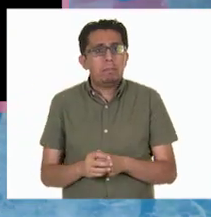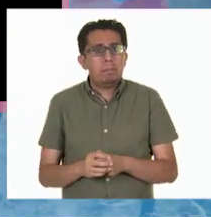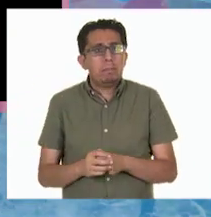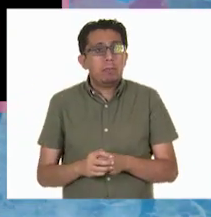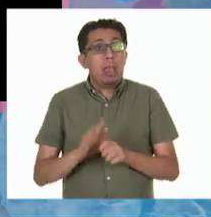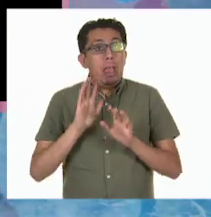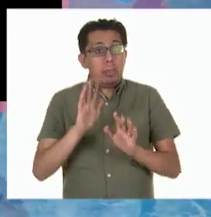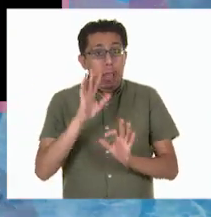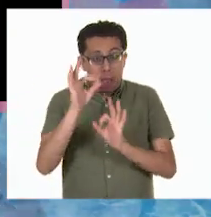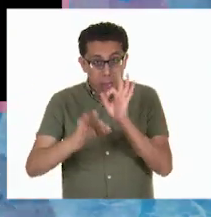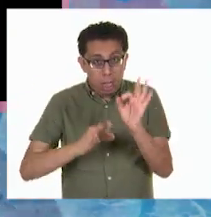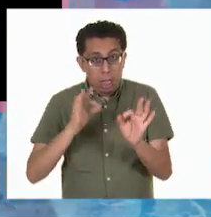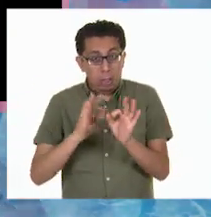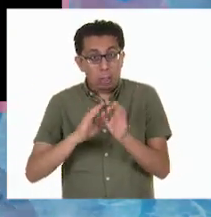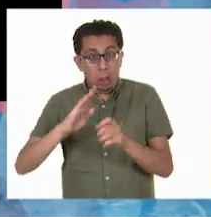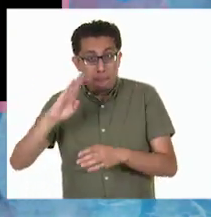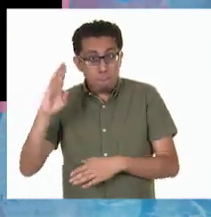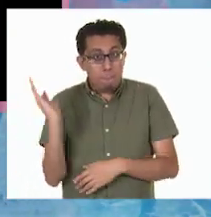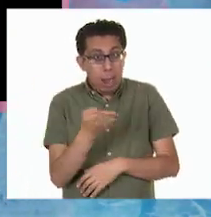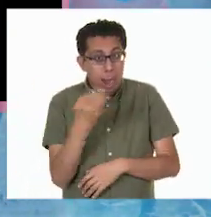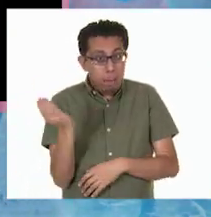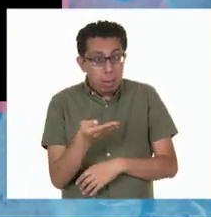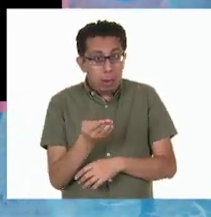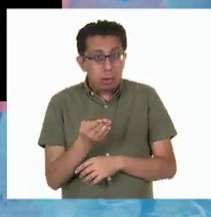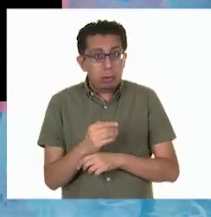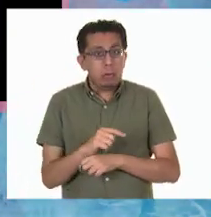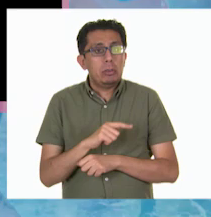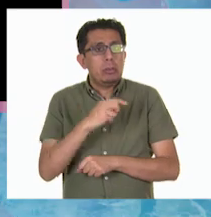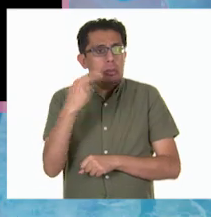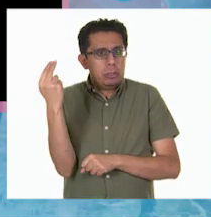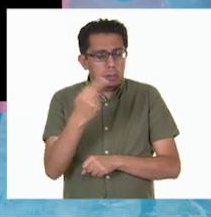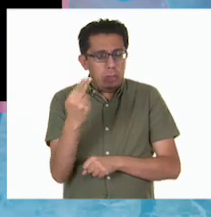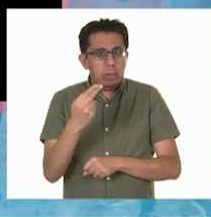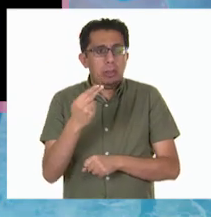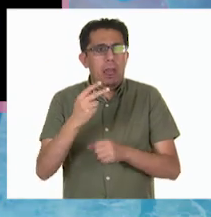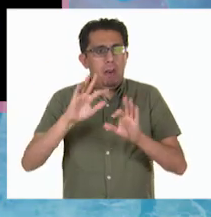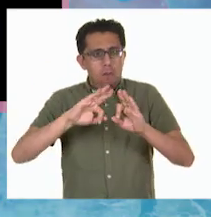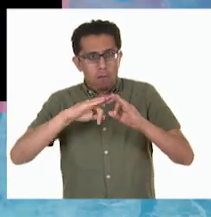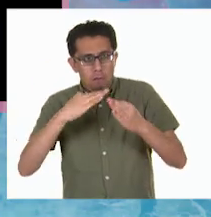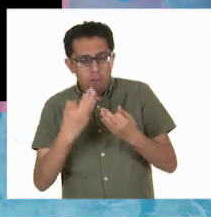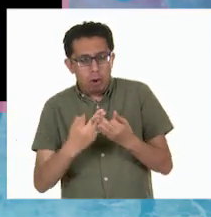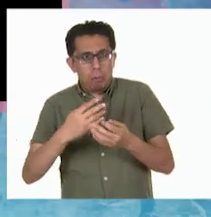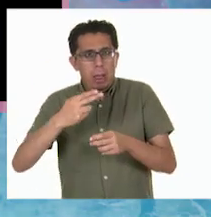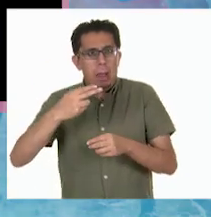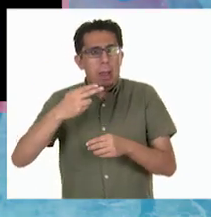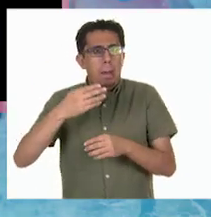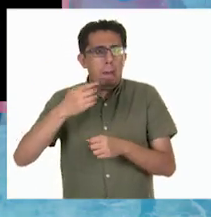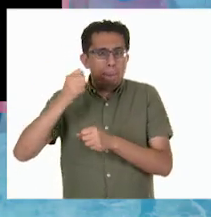Ya cortado con el machete o con el cuchillo, hay que estarle dando forma